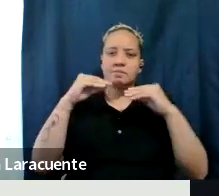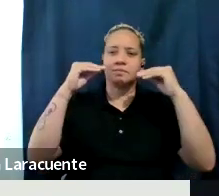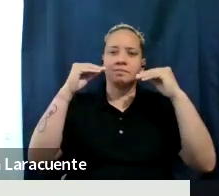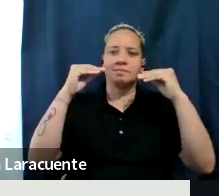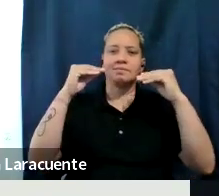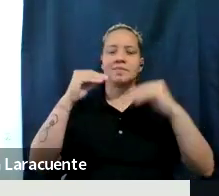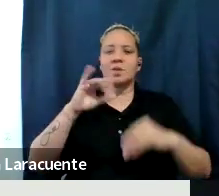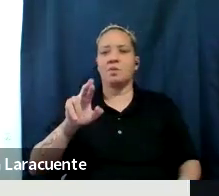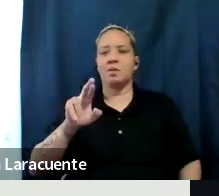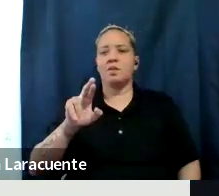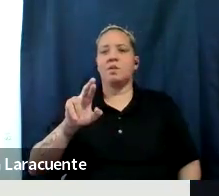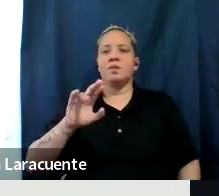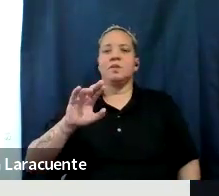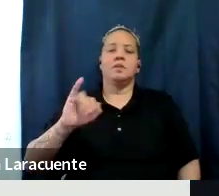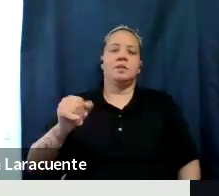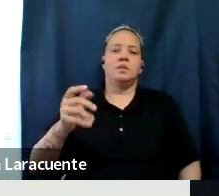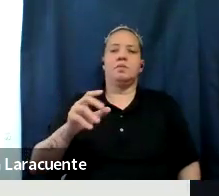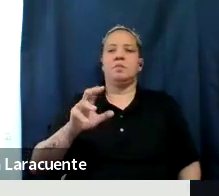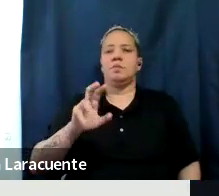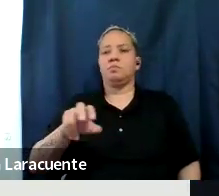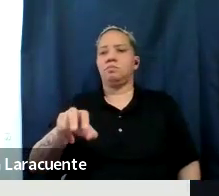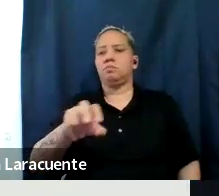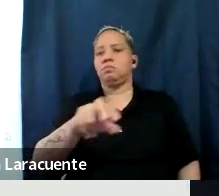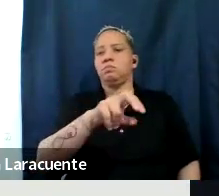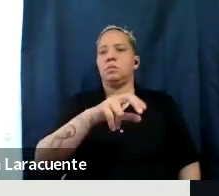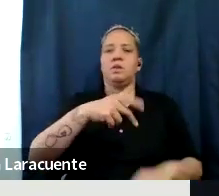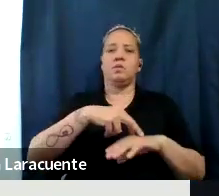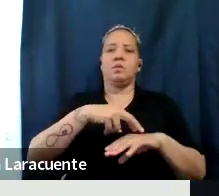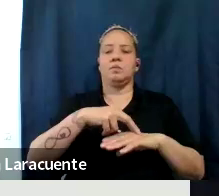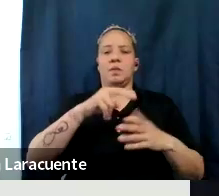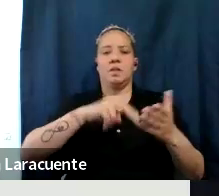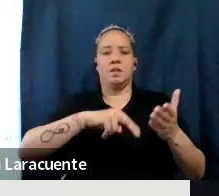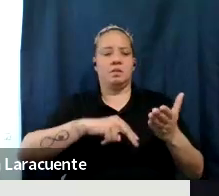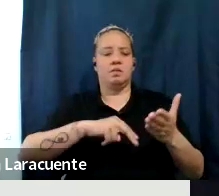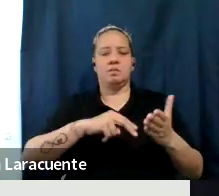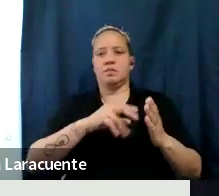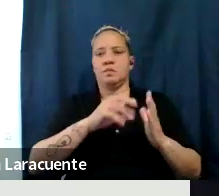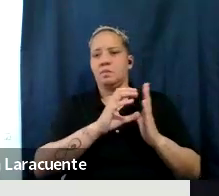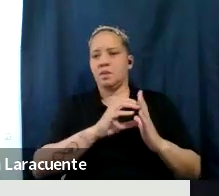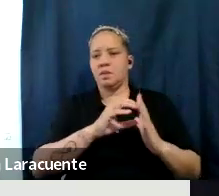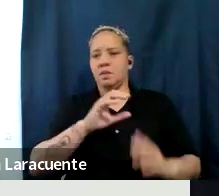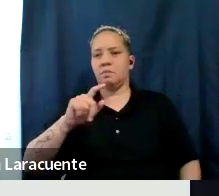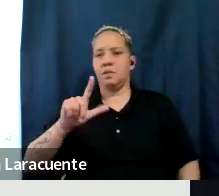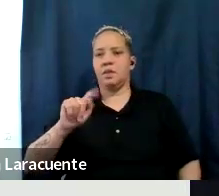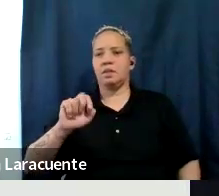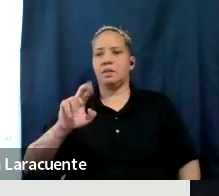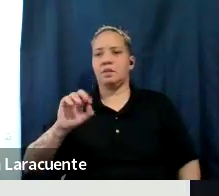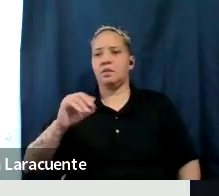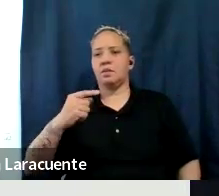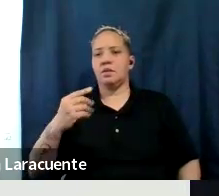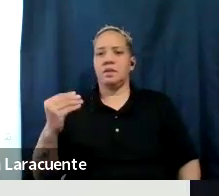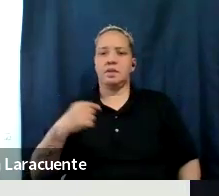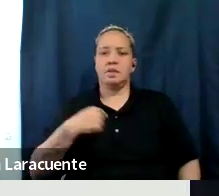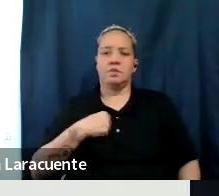Ramón Jiménez, que fue por todas las escuelas de Puerto Rico para leerle capítulos de Platero y yo.